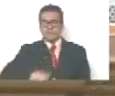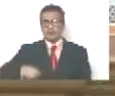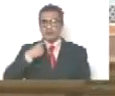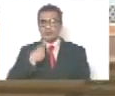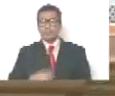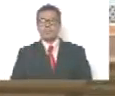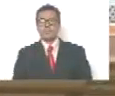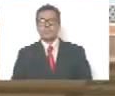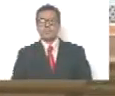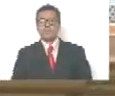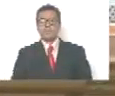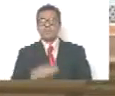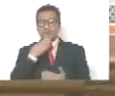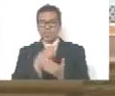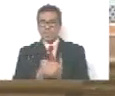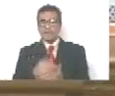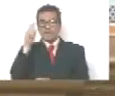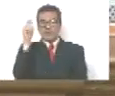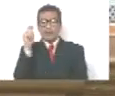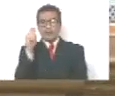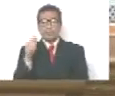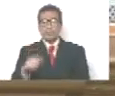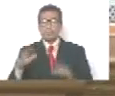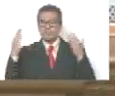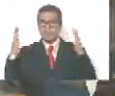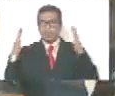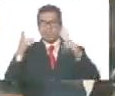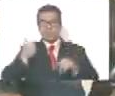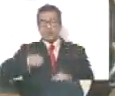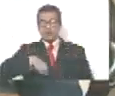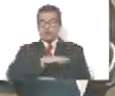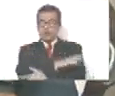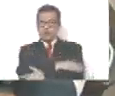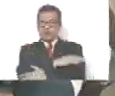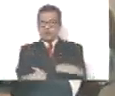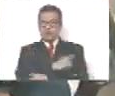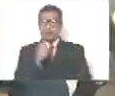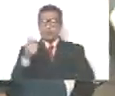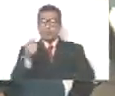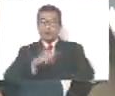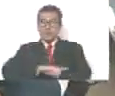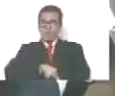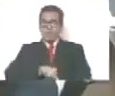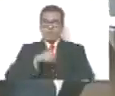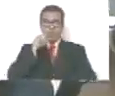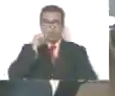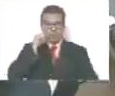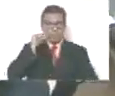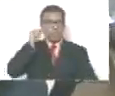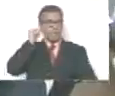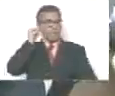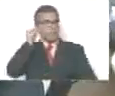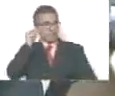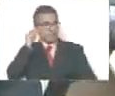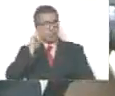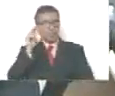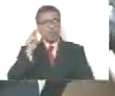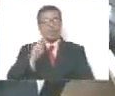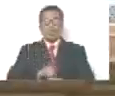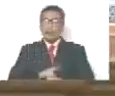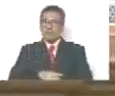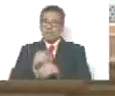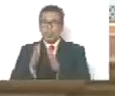Muchas gracias, diputado. Un aplauso y nuestra felicitación algo tardía a las médicas y médicos venezolanas que han hecho de su